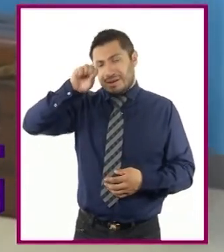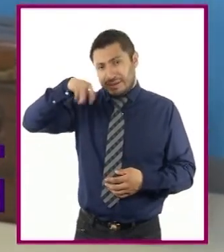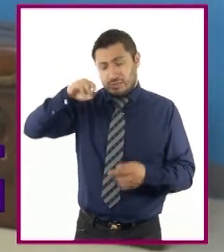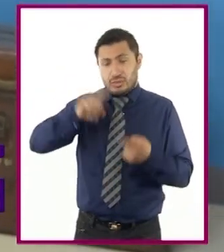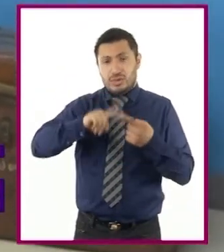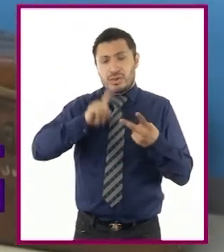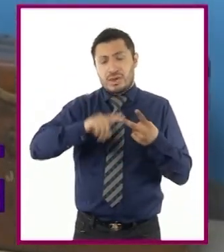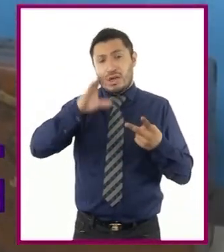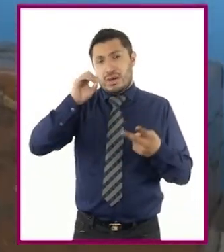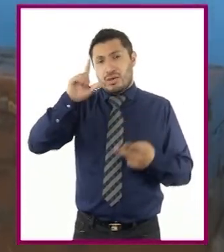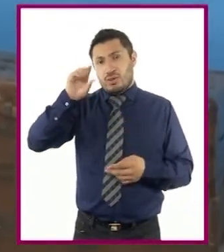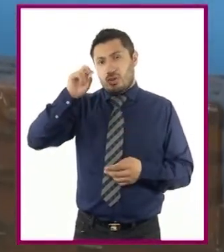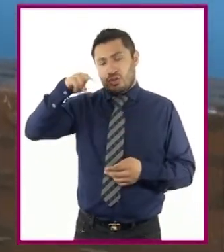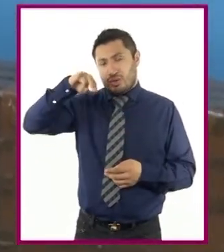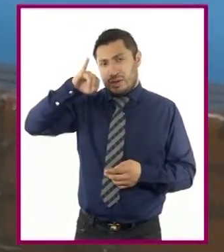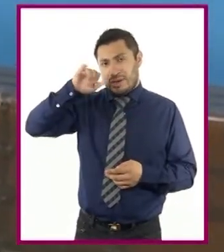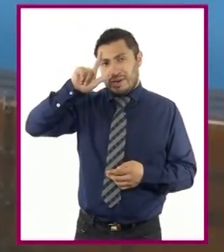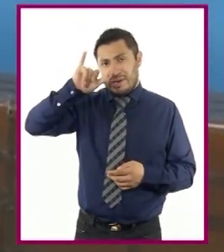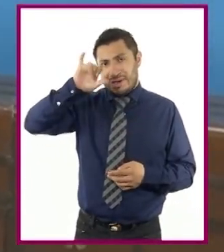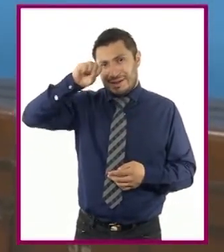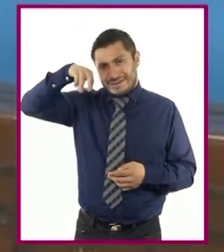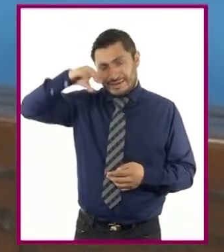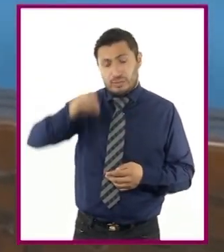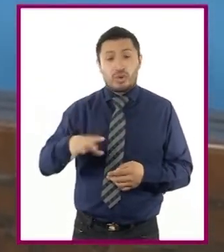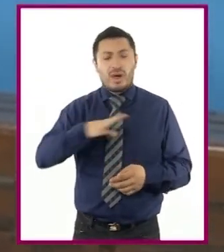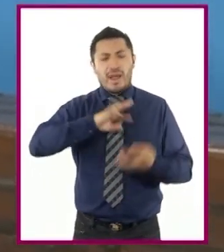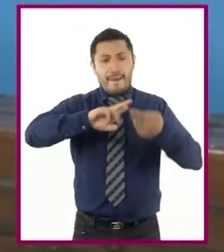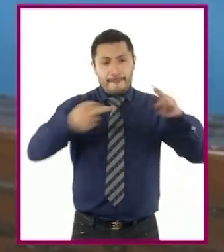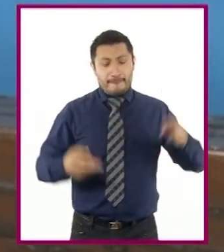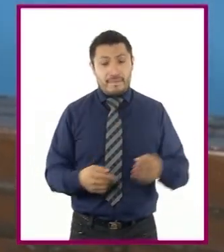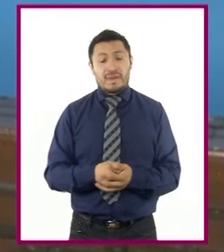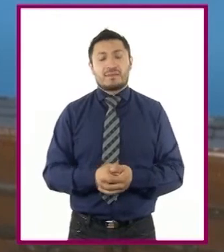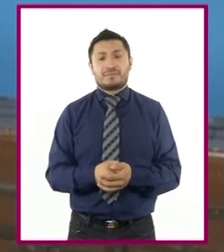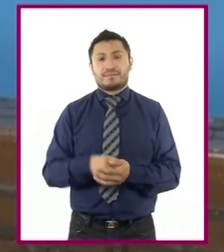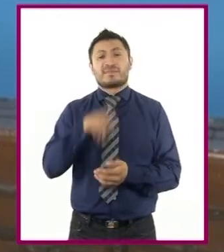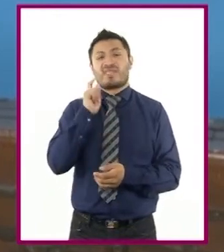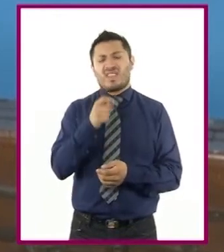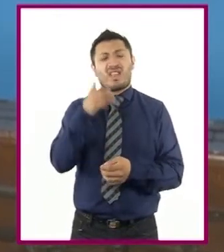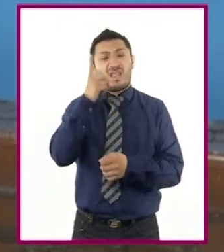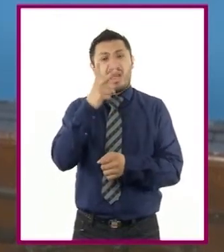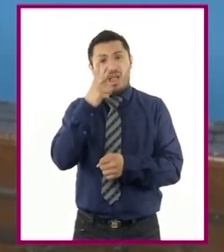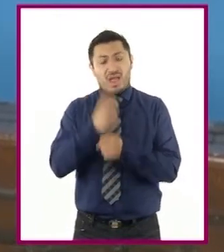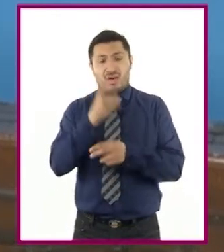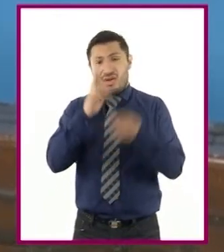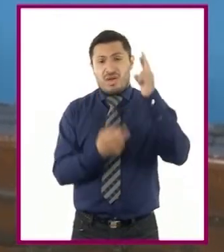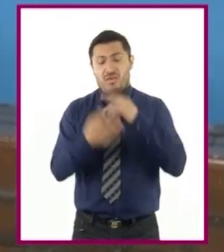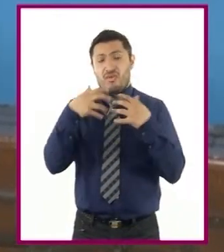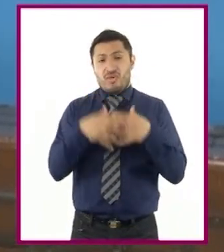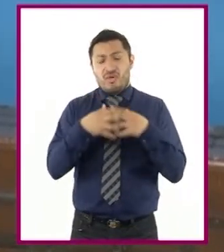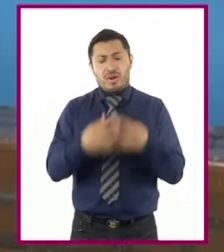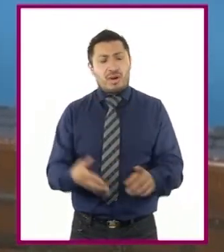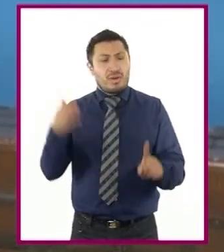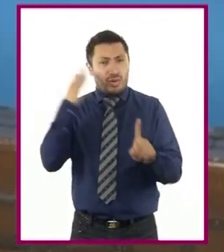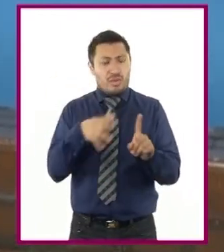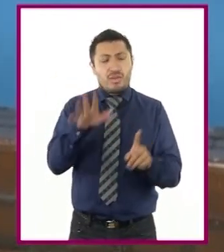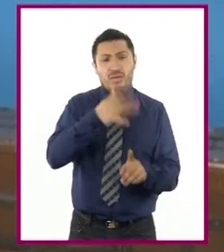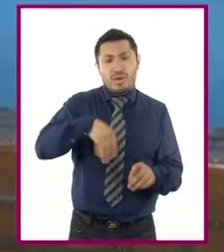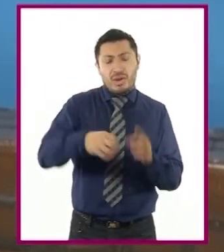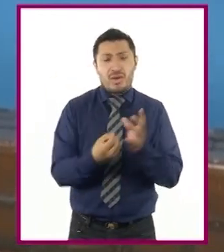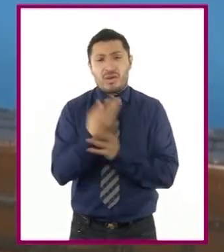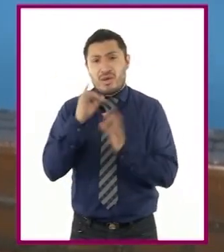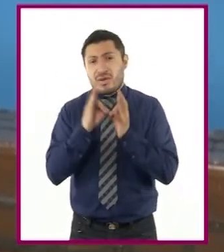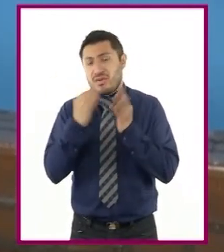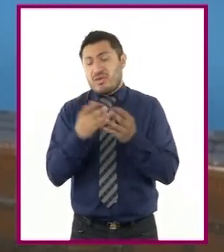tienen una profunda relación. Por un lado, la Segunda Revolución Industrial motivó la búsqueda de formas más fáciles